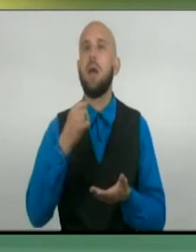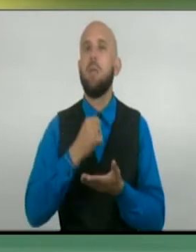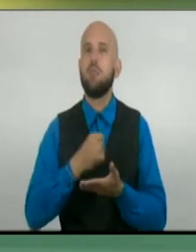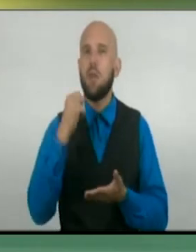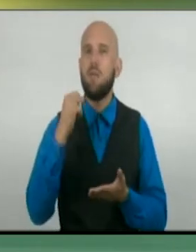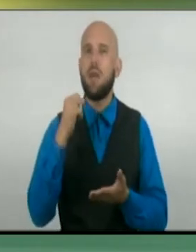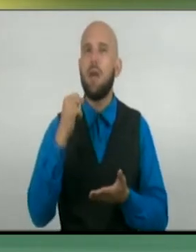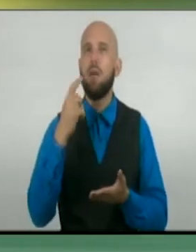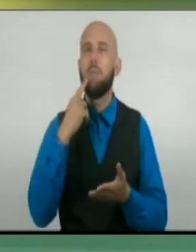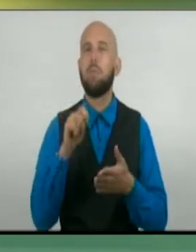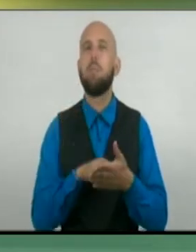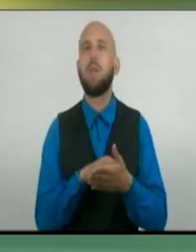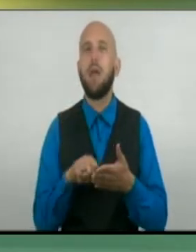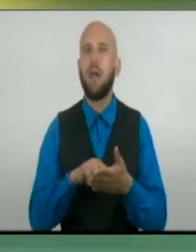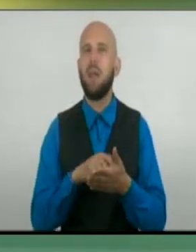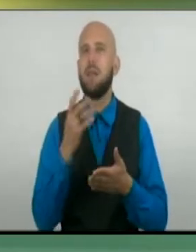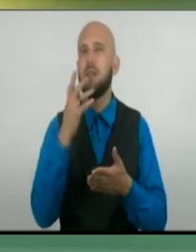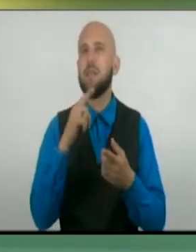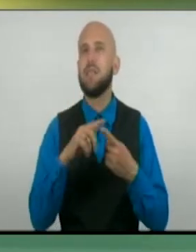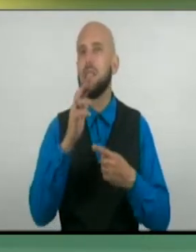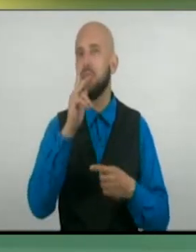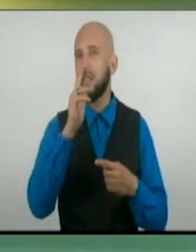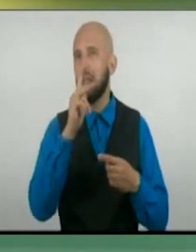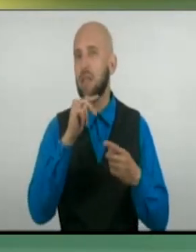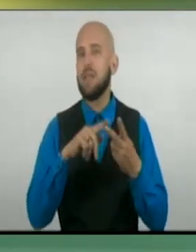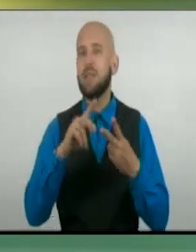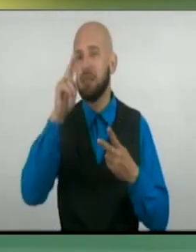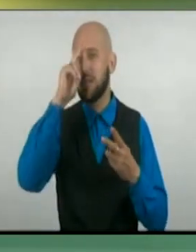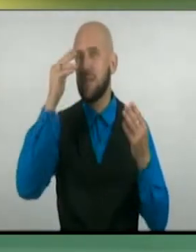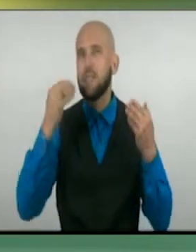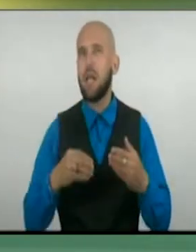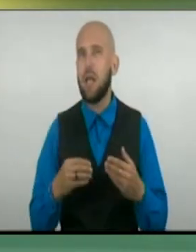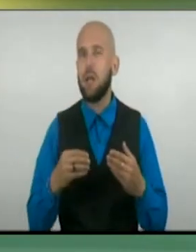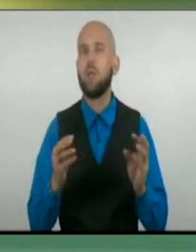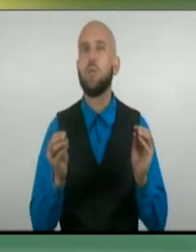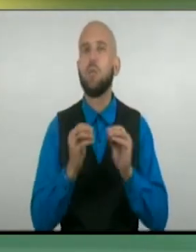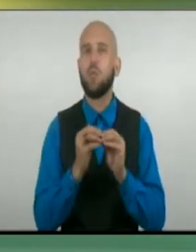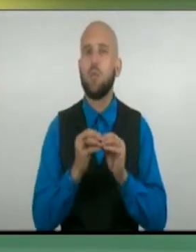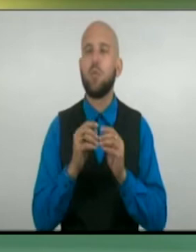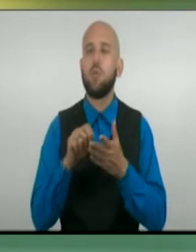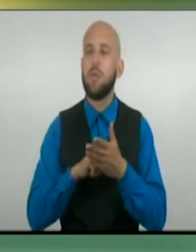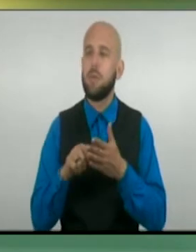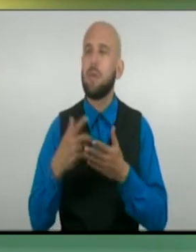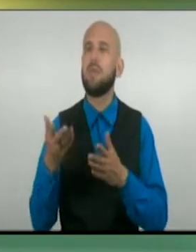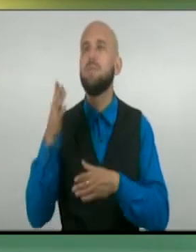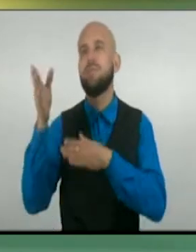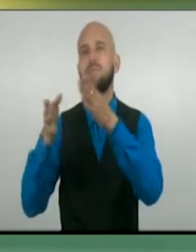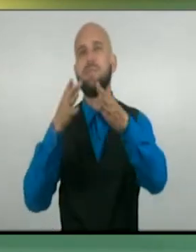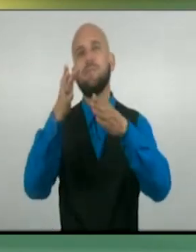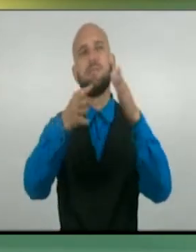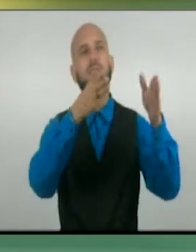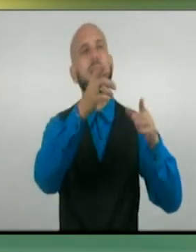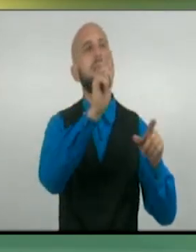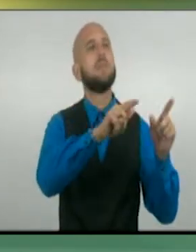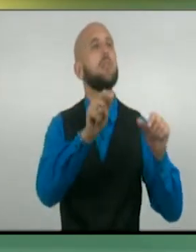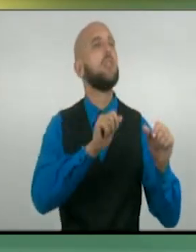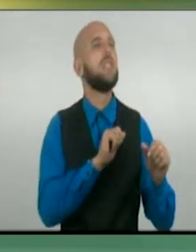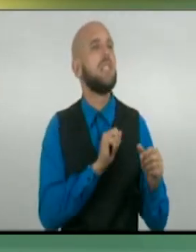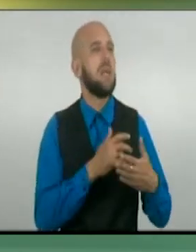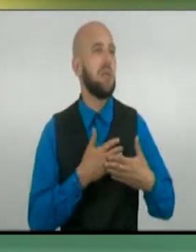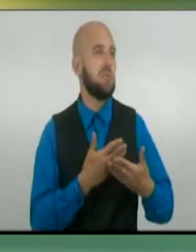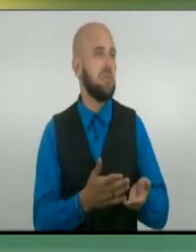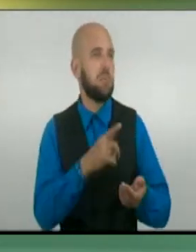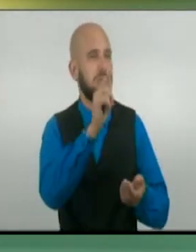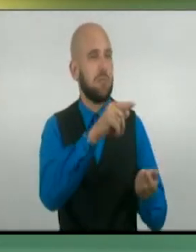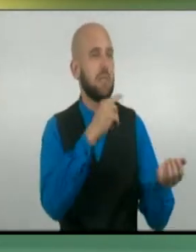plan cdr conjunto con con salud y salimos a recolectar la sangre después la sangre es trasladada